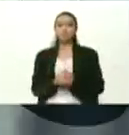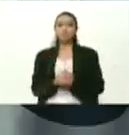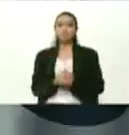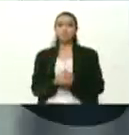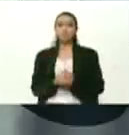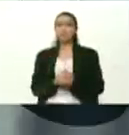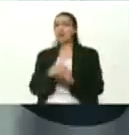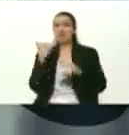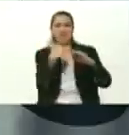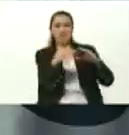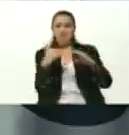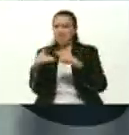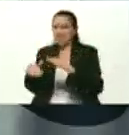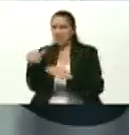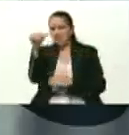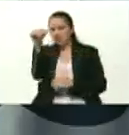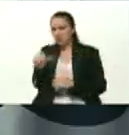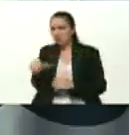de unos